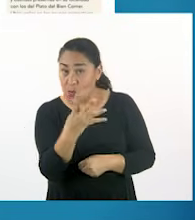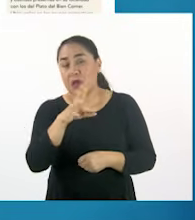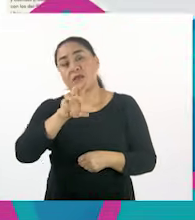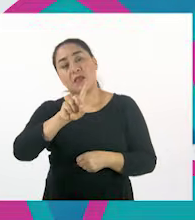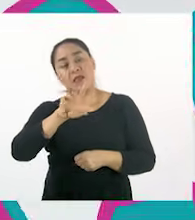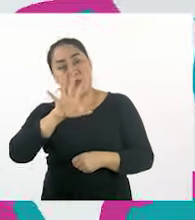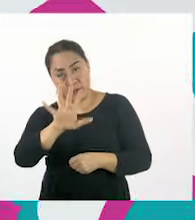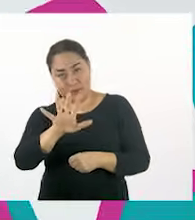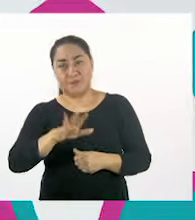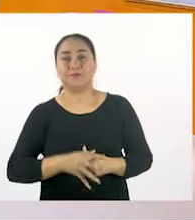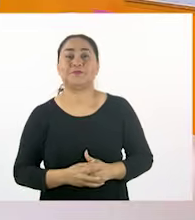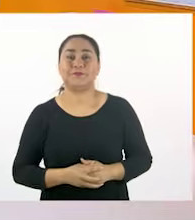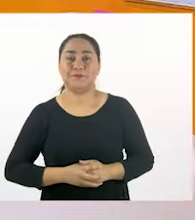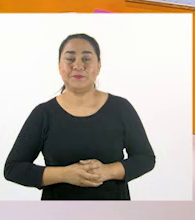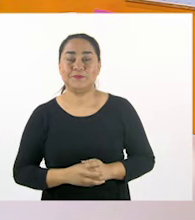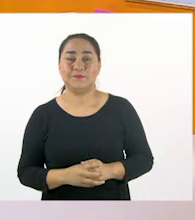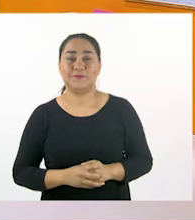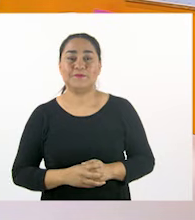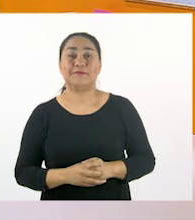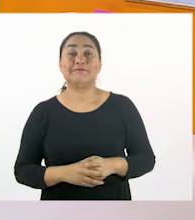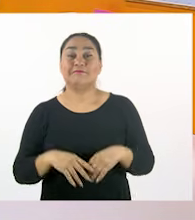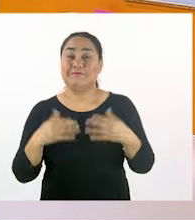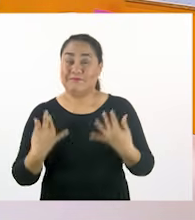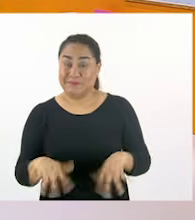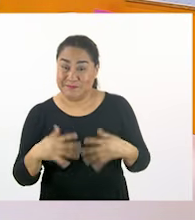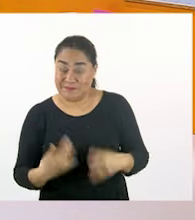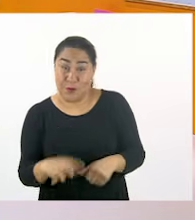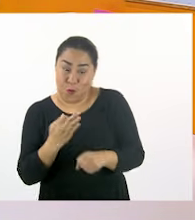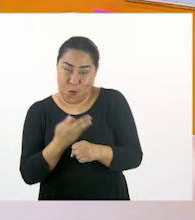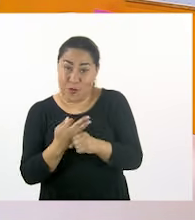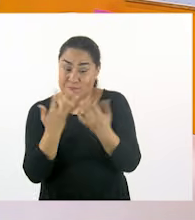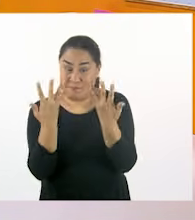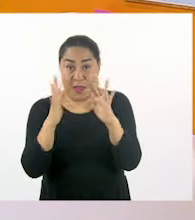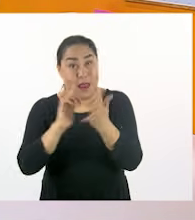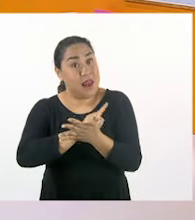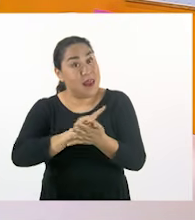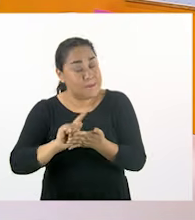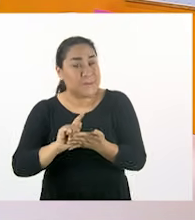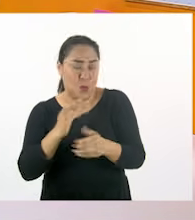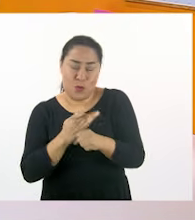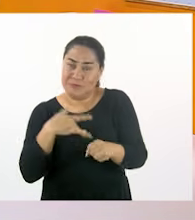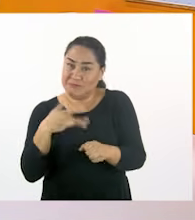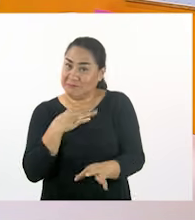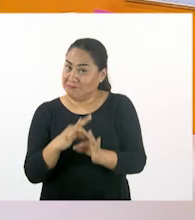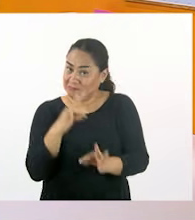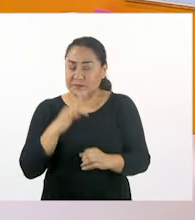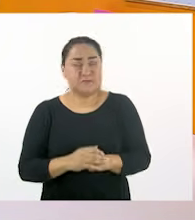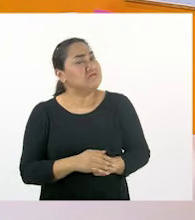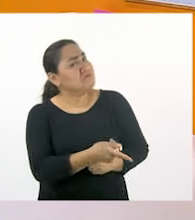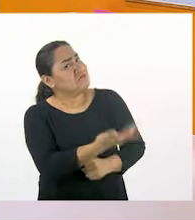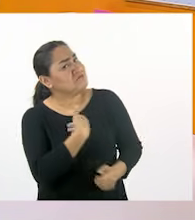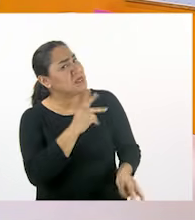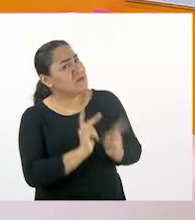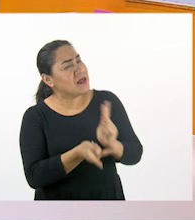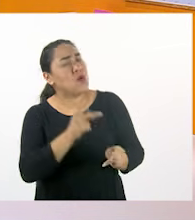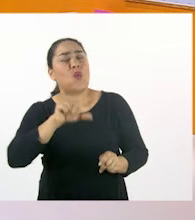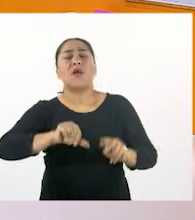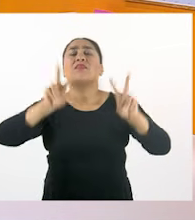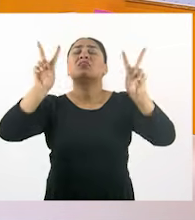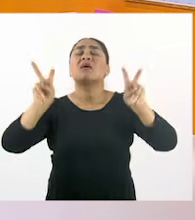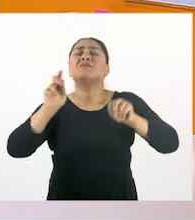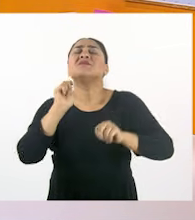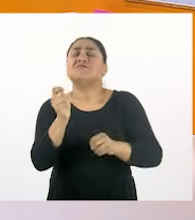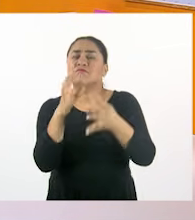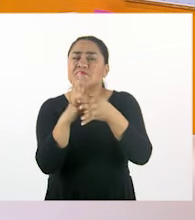35. Ah, y ahora sí, con nuestras manos limpias, estamos listos para lo que venga. Cuéntenos usted. El tema de hoy será